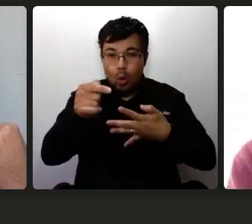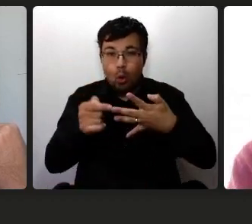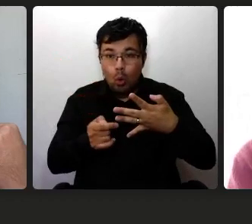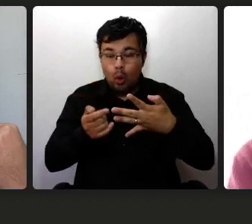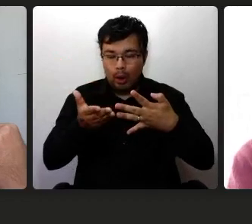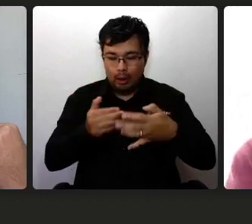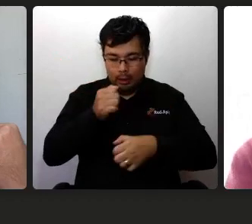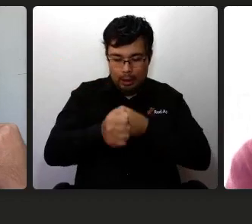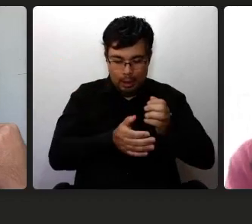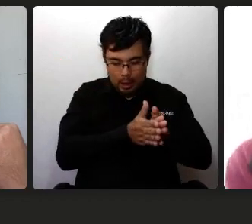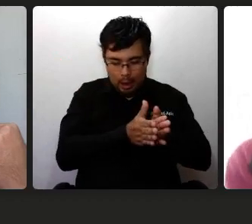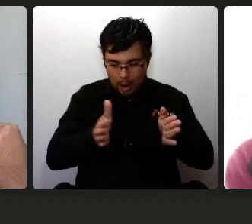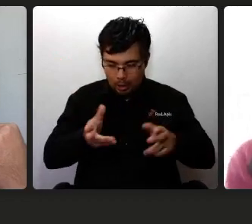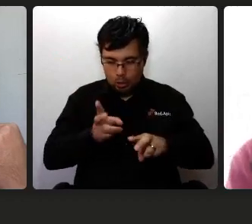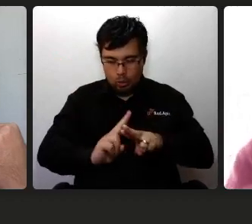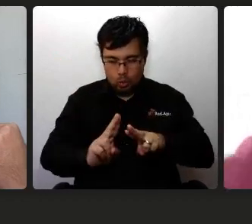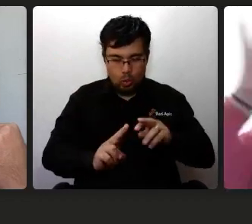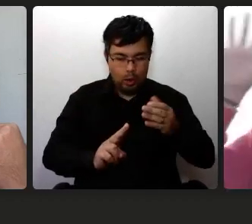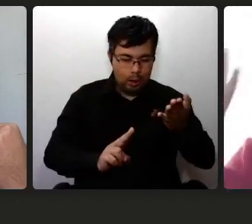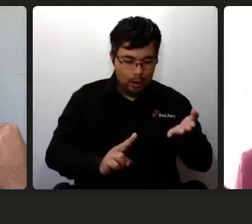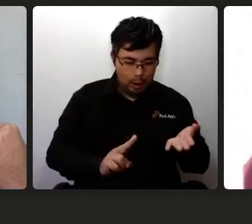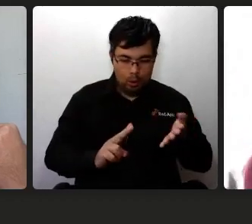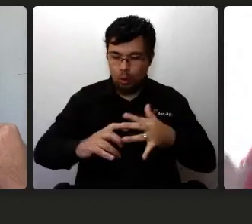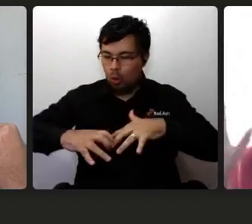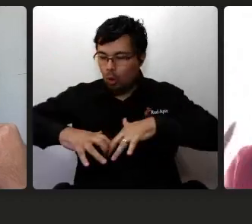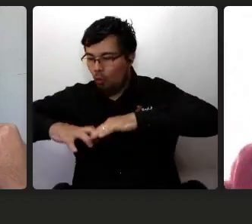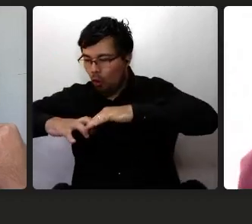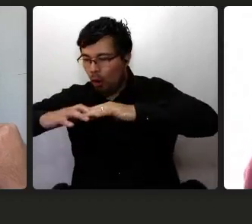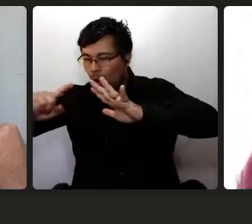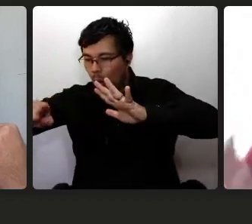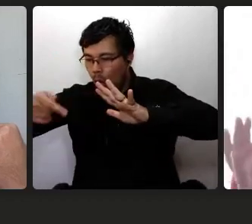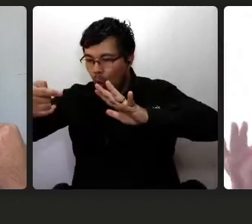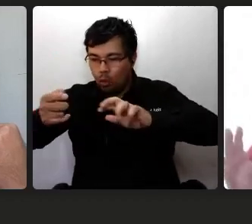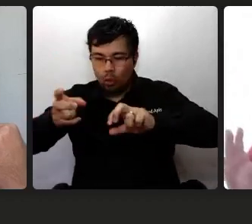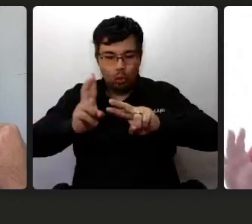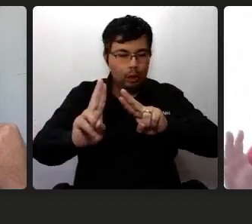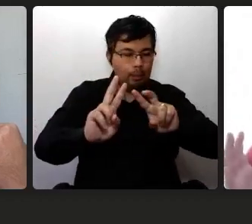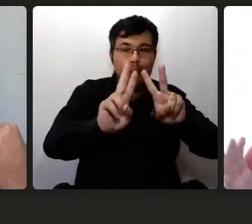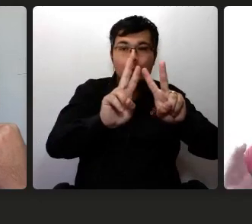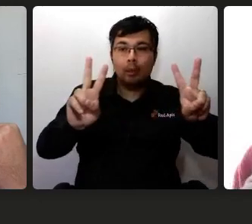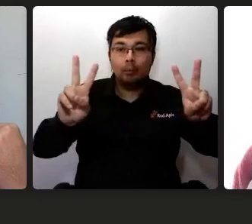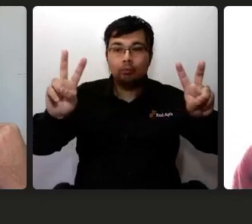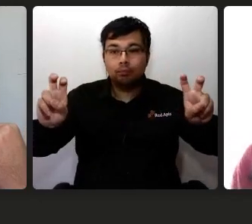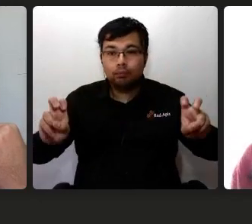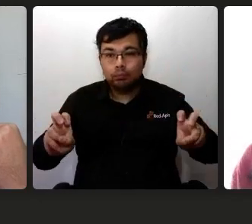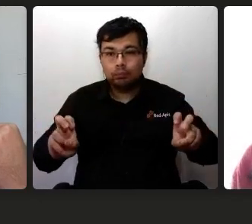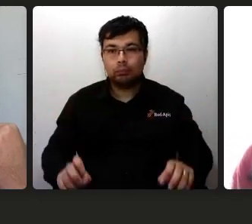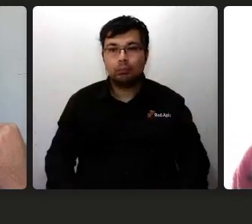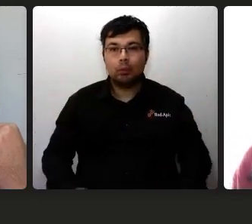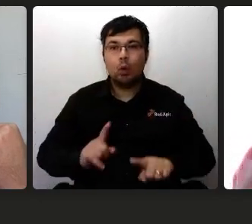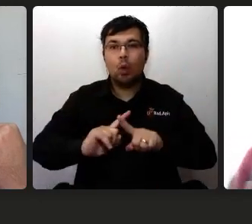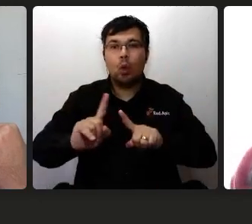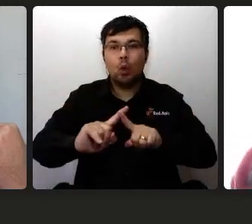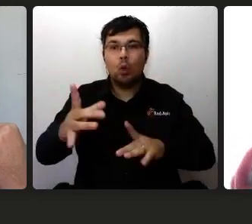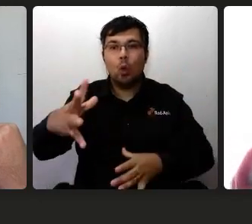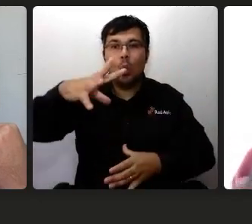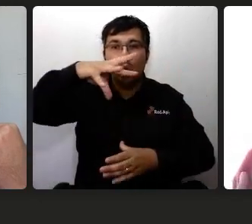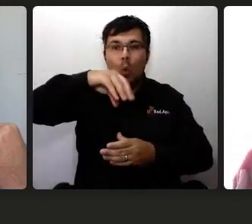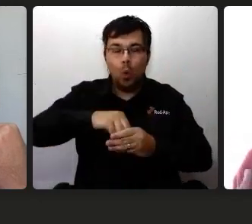este tema y fortalecer este tema para después ir metiendo el tema de marketing. La realidad